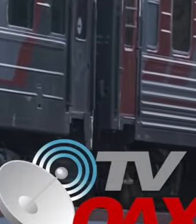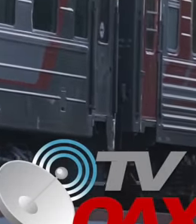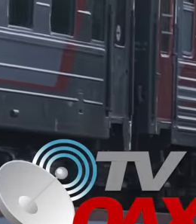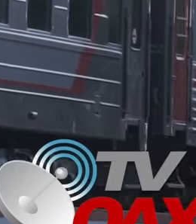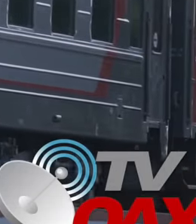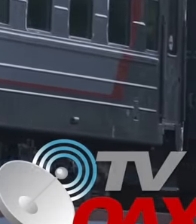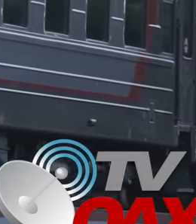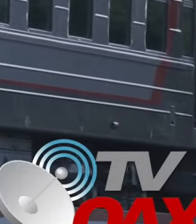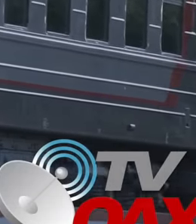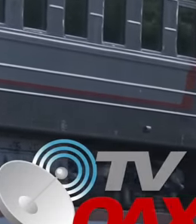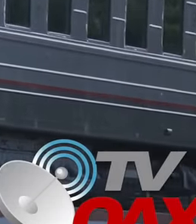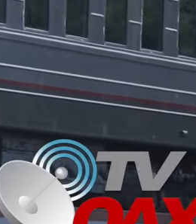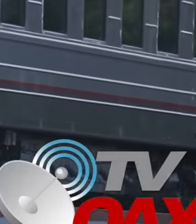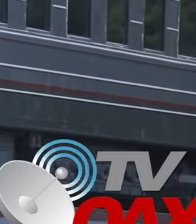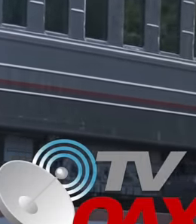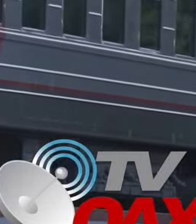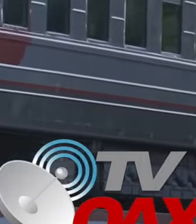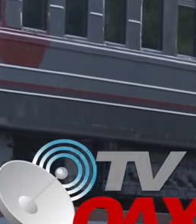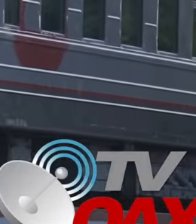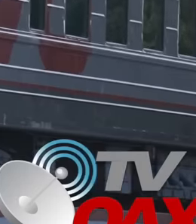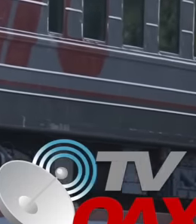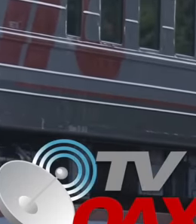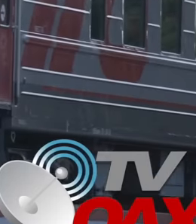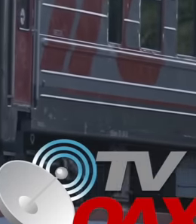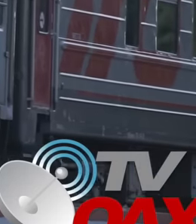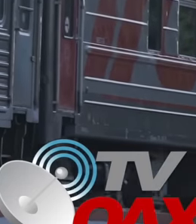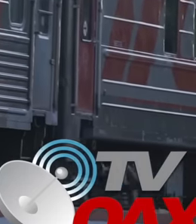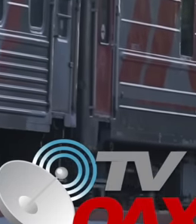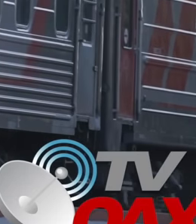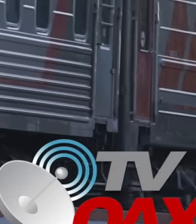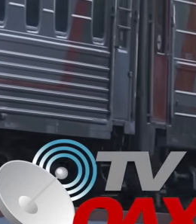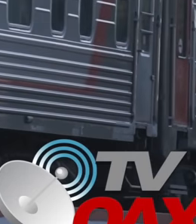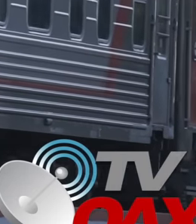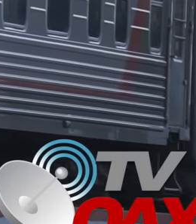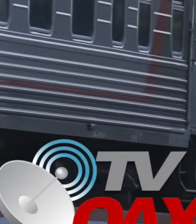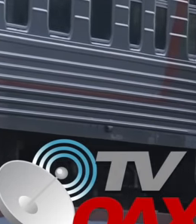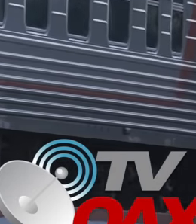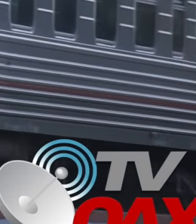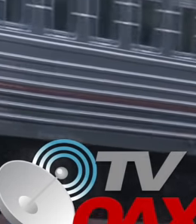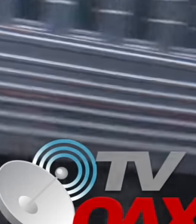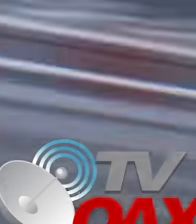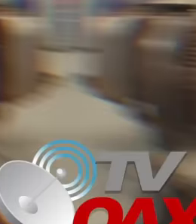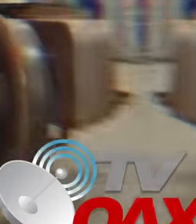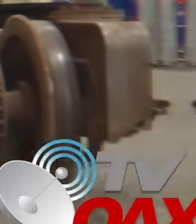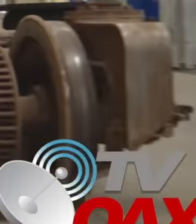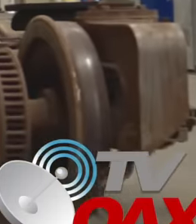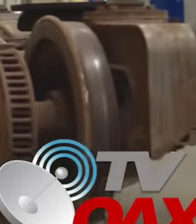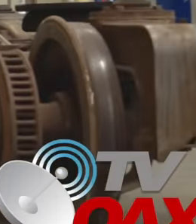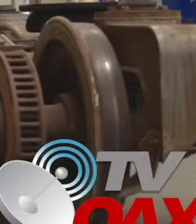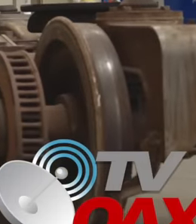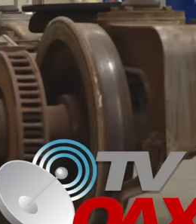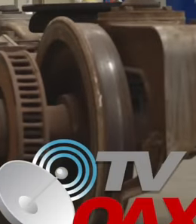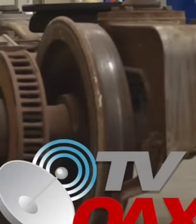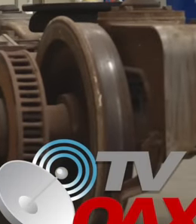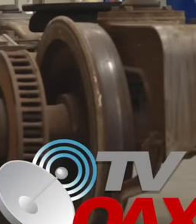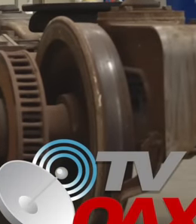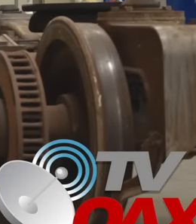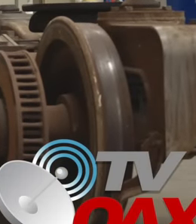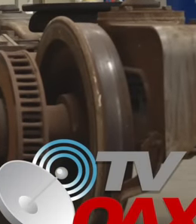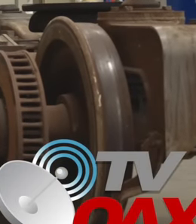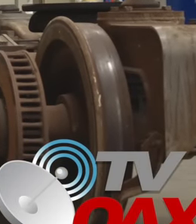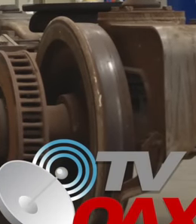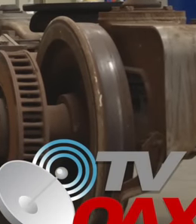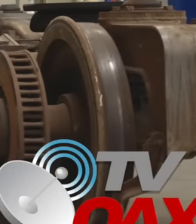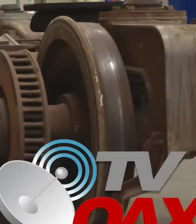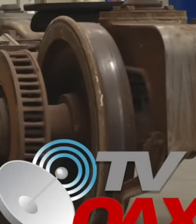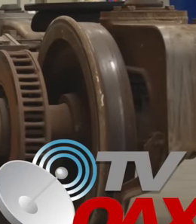Esto fue lo que anunció el presidente Andrés Manuel López Obrador. Además hizo hincapié que hay muchas ventajas para que este proyecto tenga